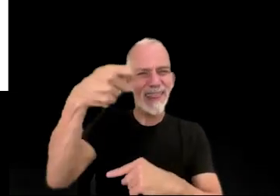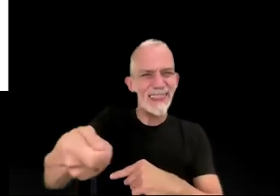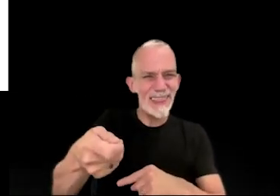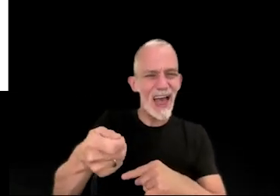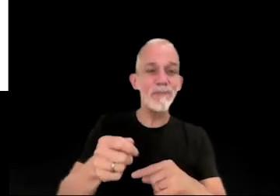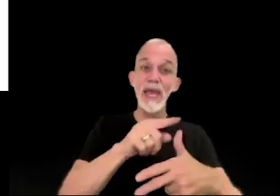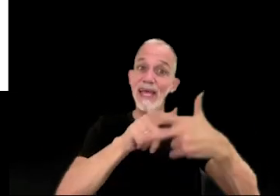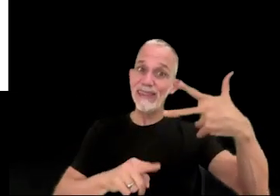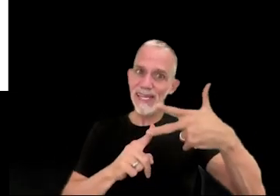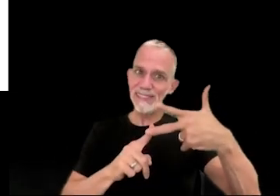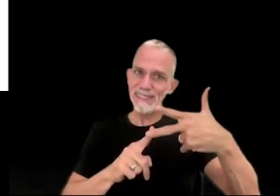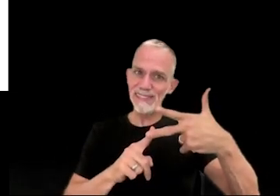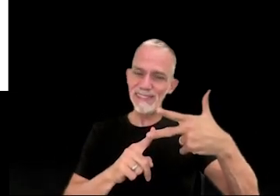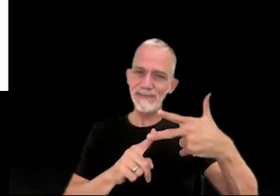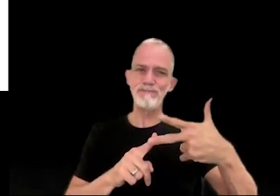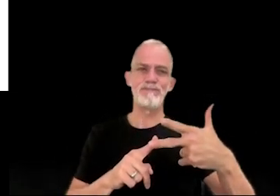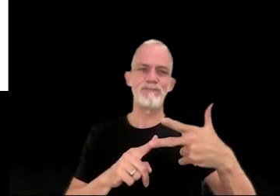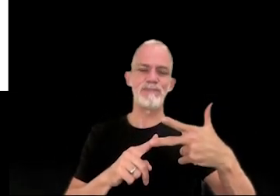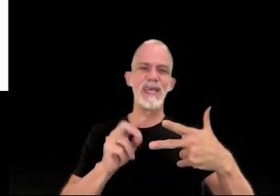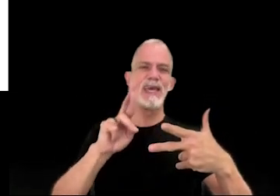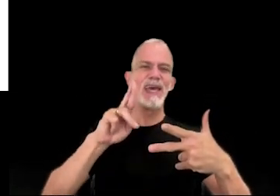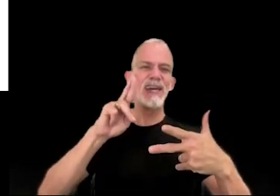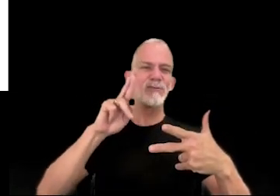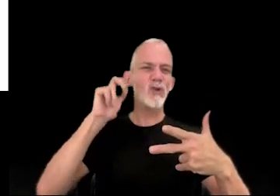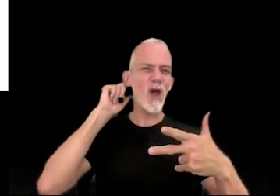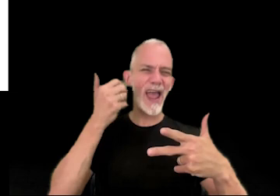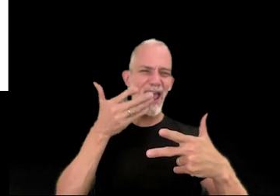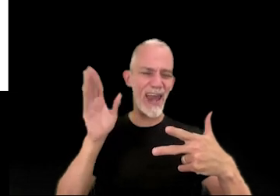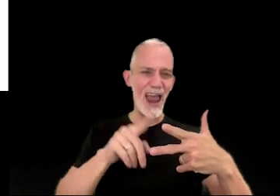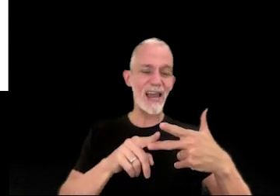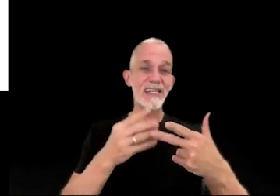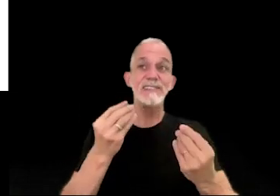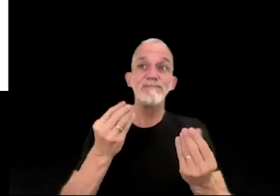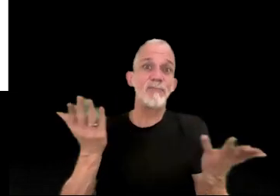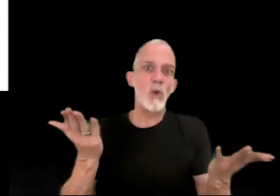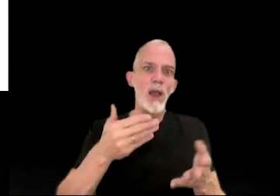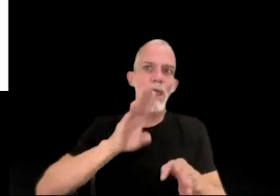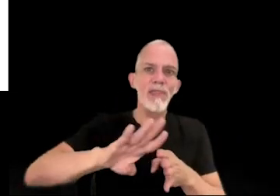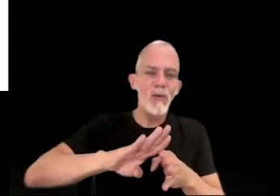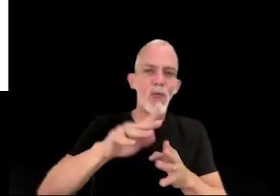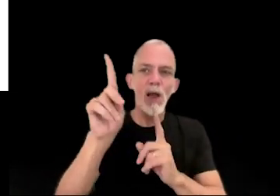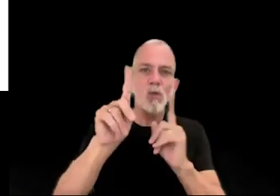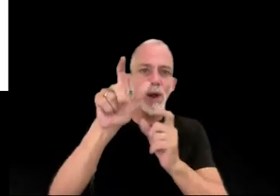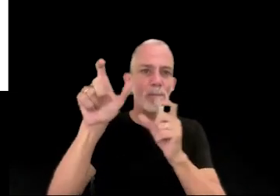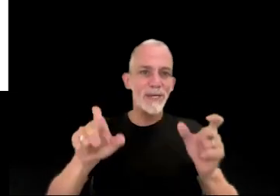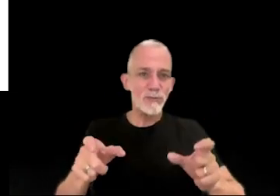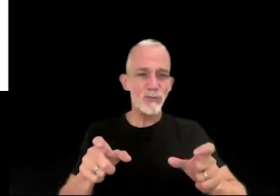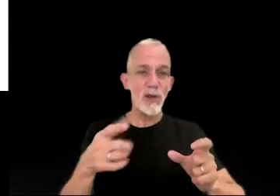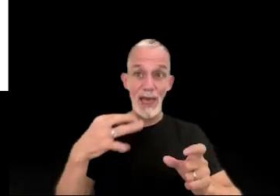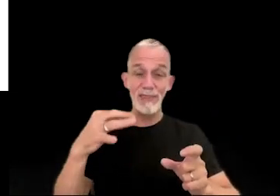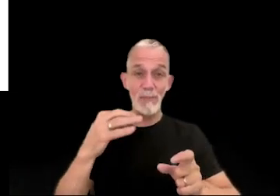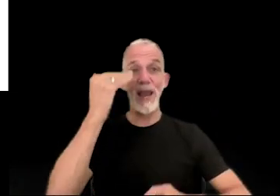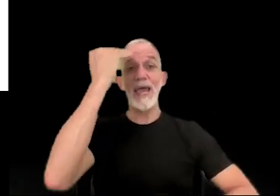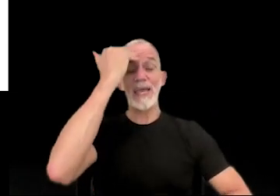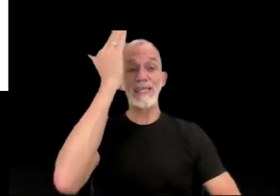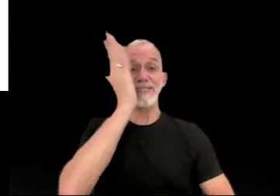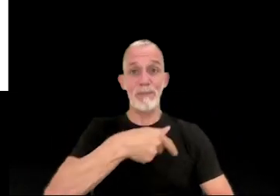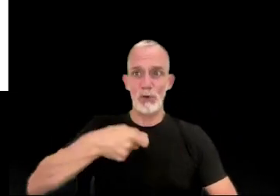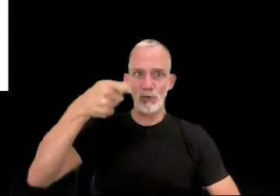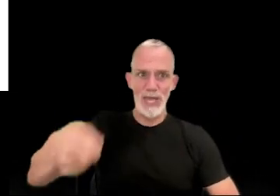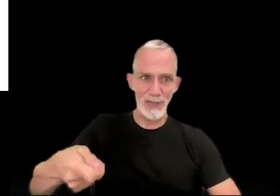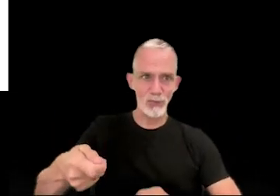resoluciones específicamente que tienen que ver con la obligación de algunos contribuyentes de ingresar un 15% de pago a